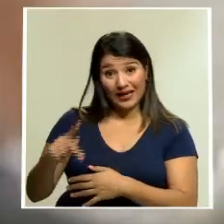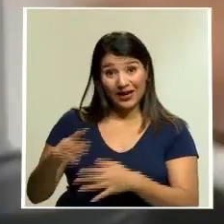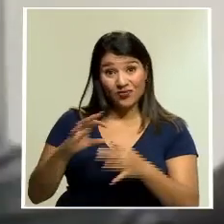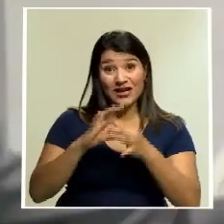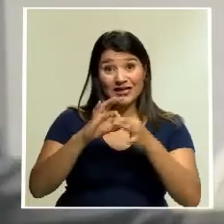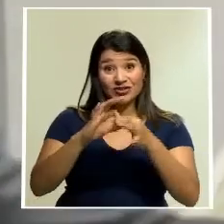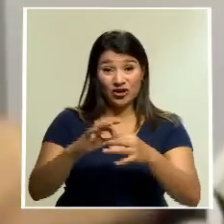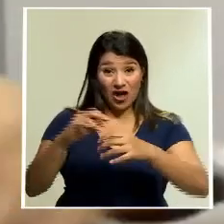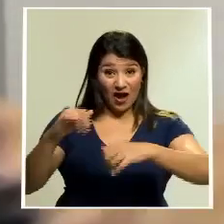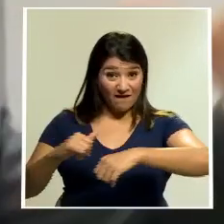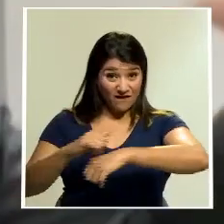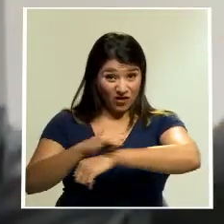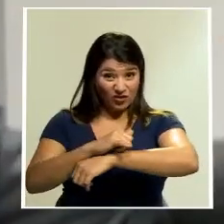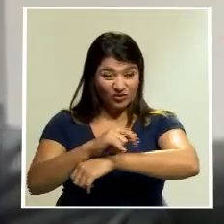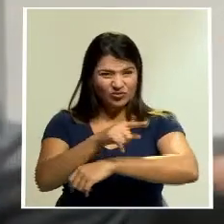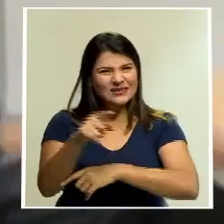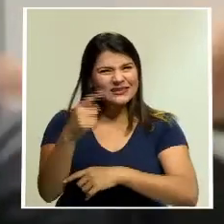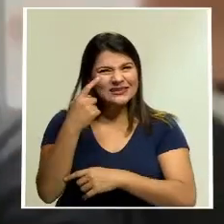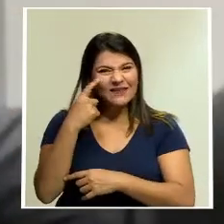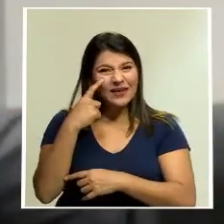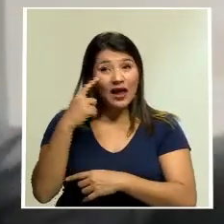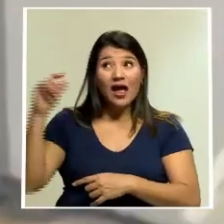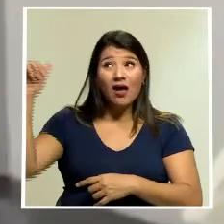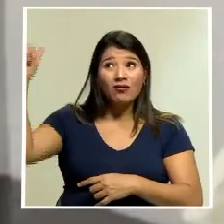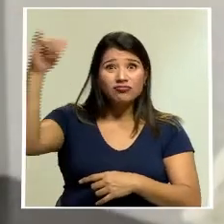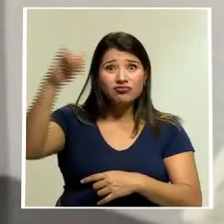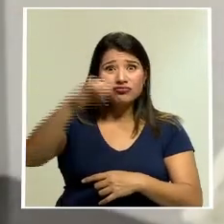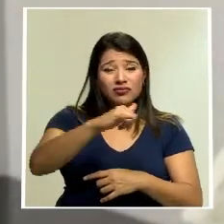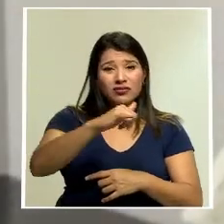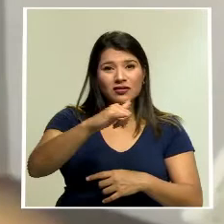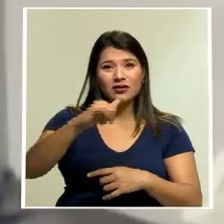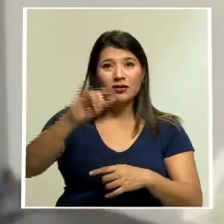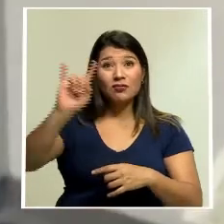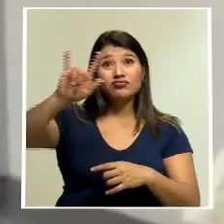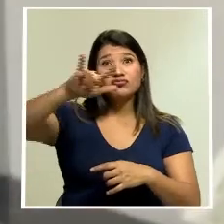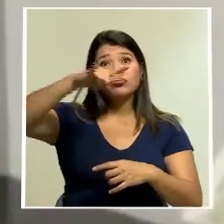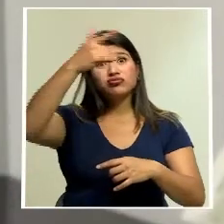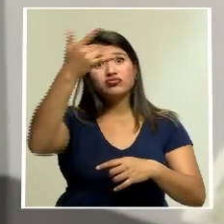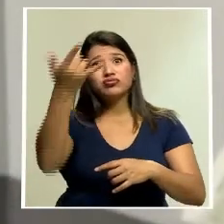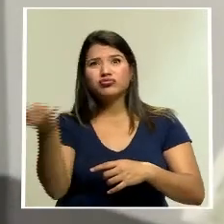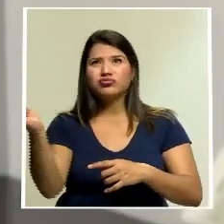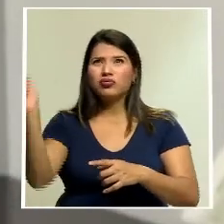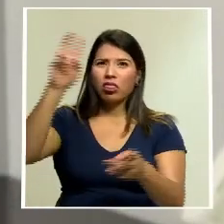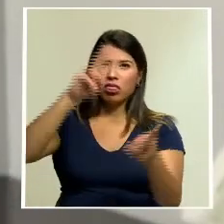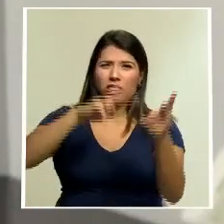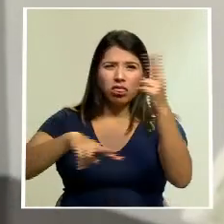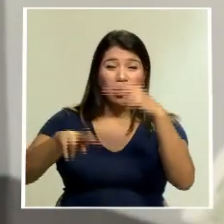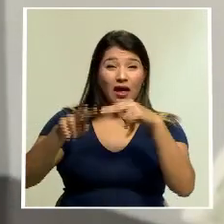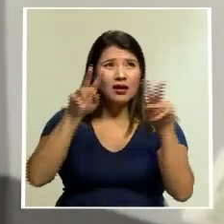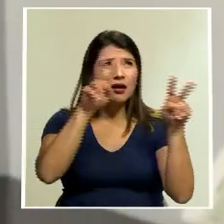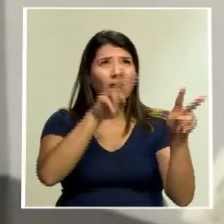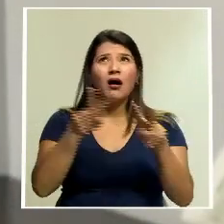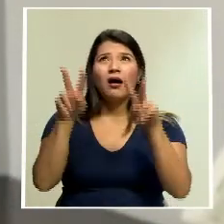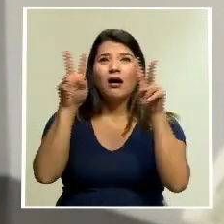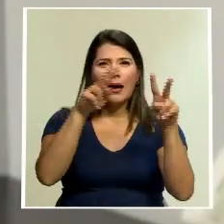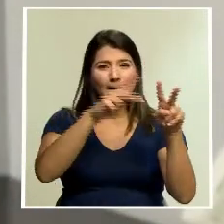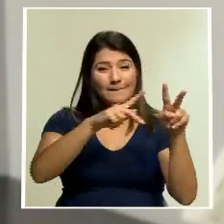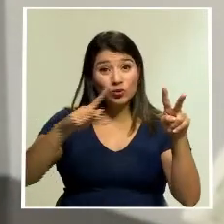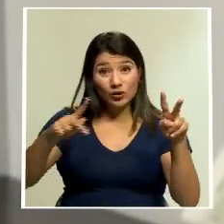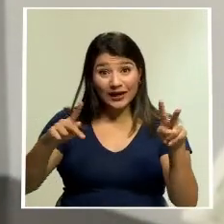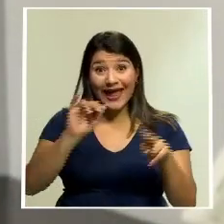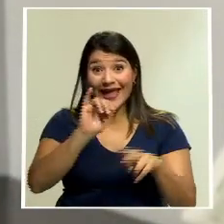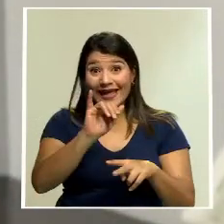los aviones, los que venían a hacer, digamos, acrobacias en Punta Arenas, le generó